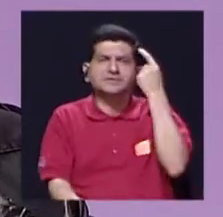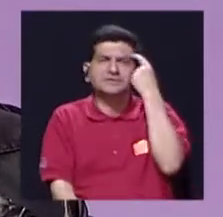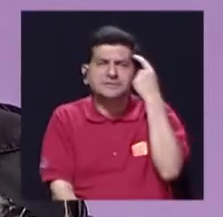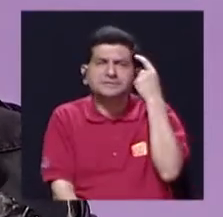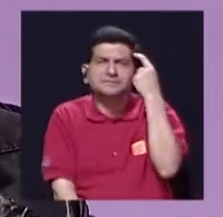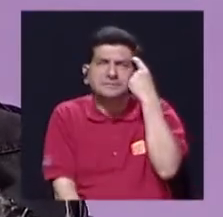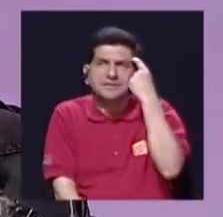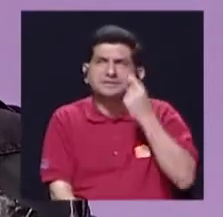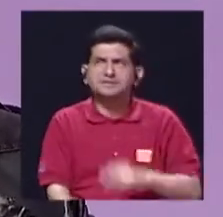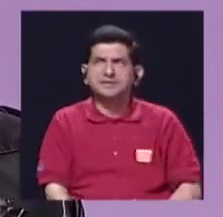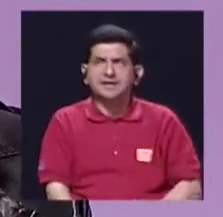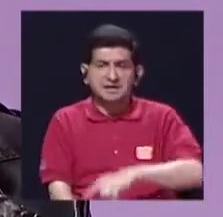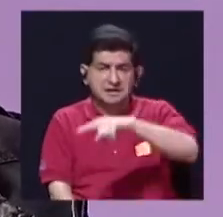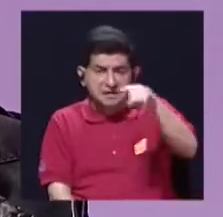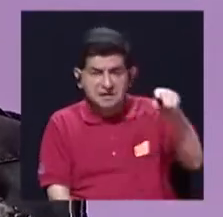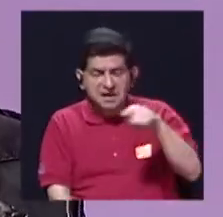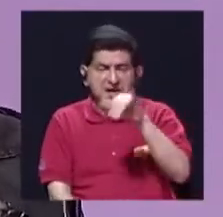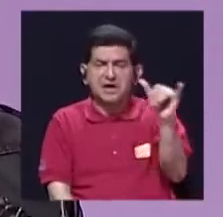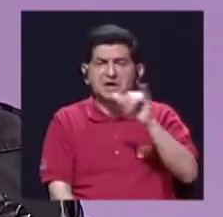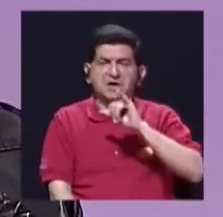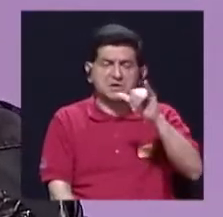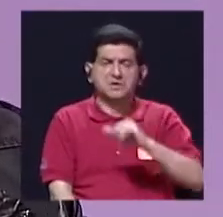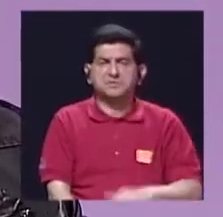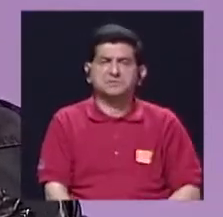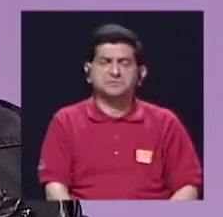pensando, ellos también